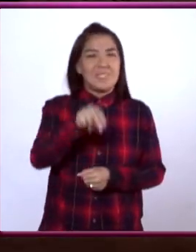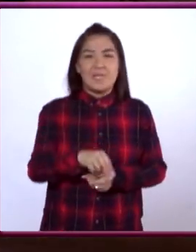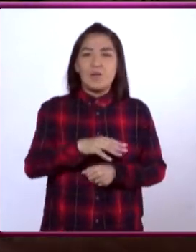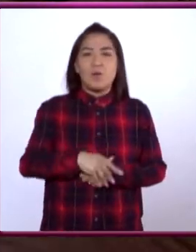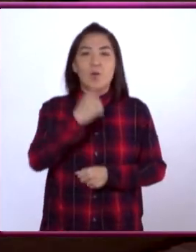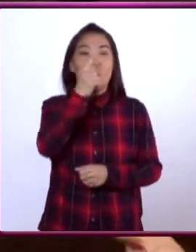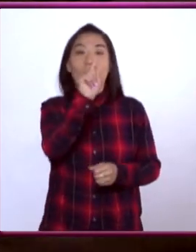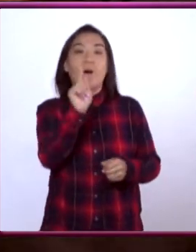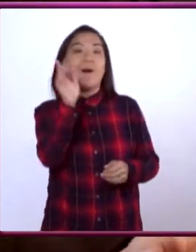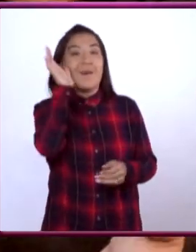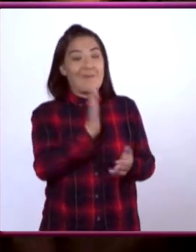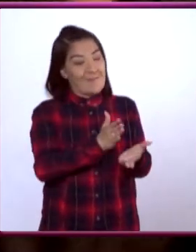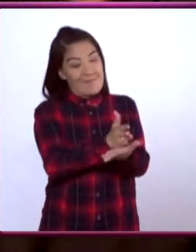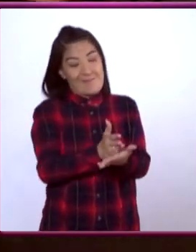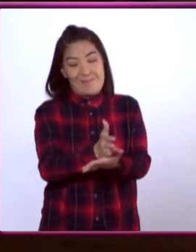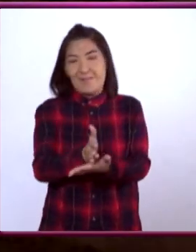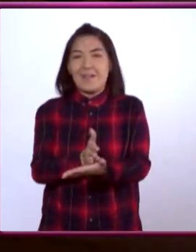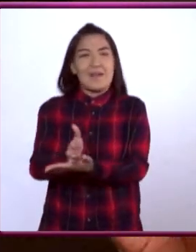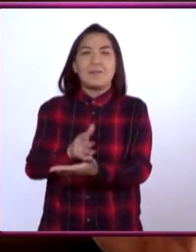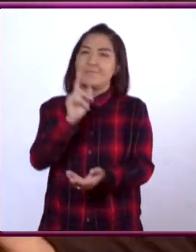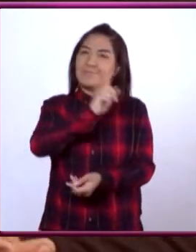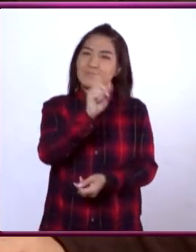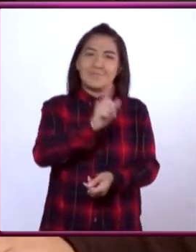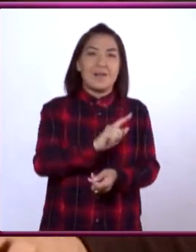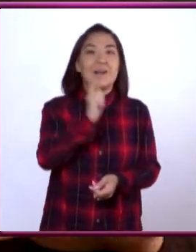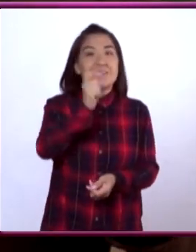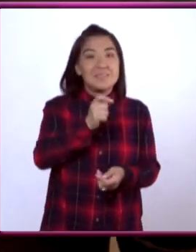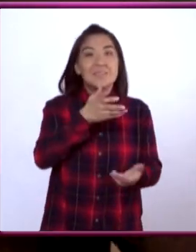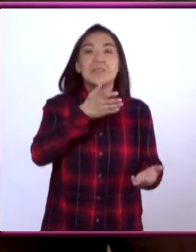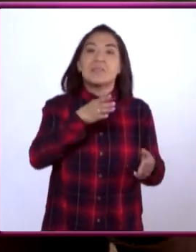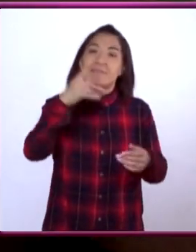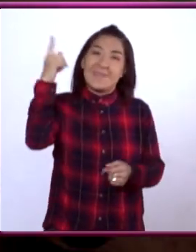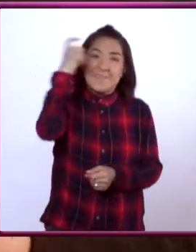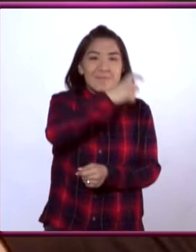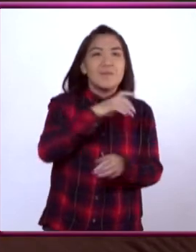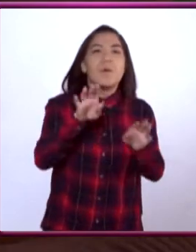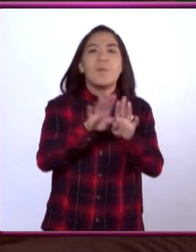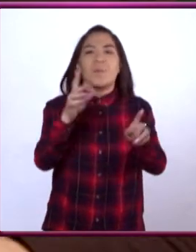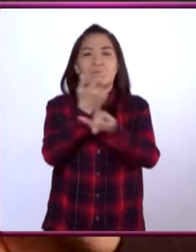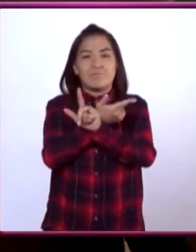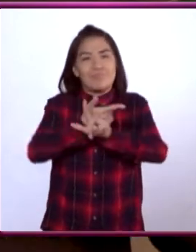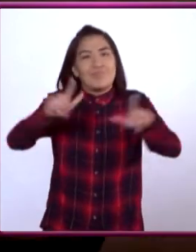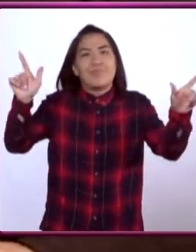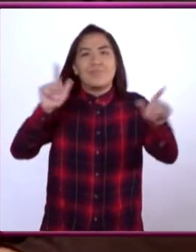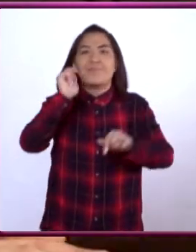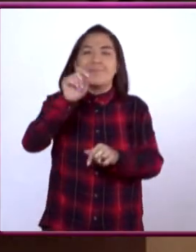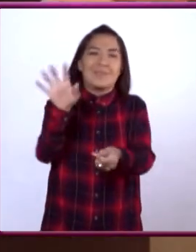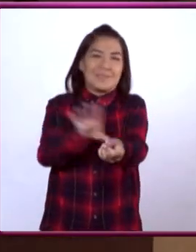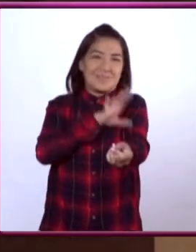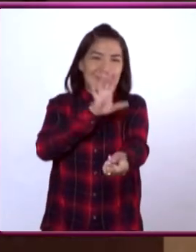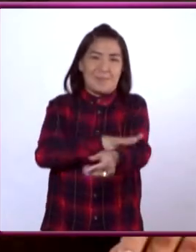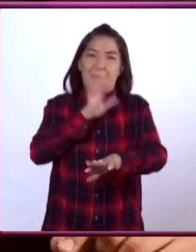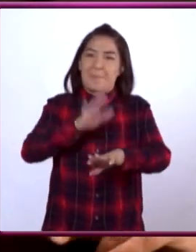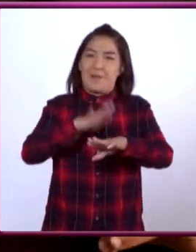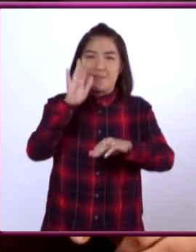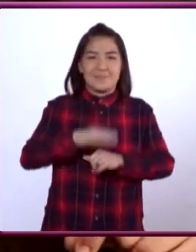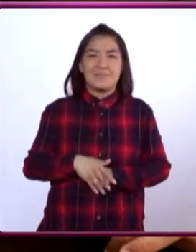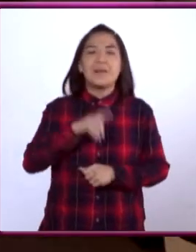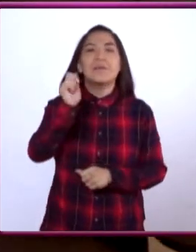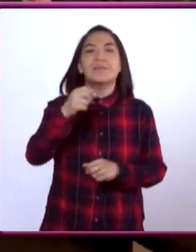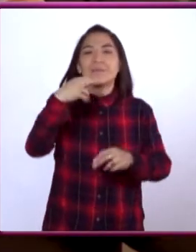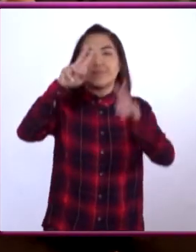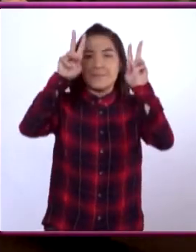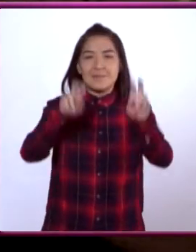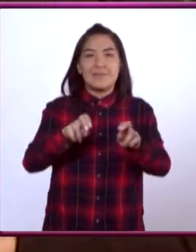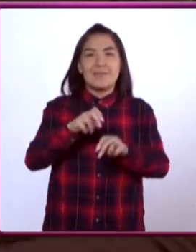ni fácil. No se hace con un cuchillo de la casa. Además, estoy seguro de que eso trae consigo una liberación enorme de energía.